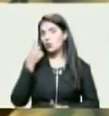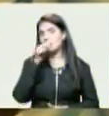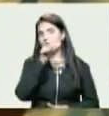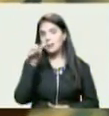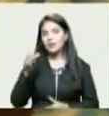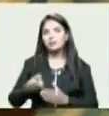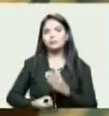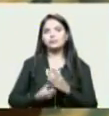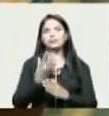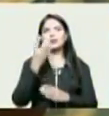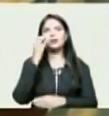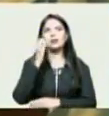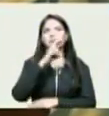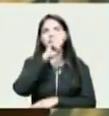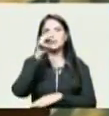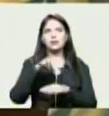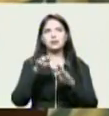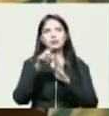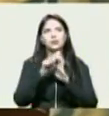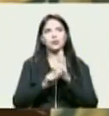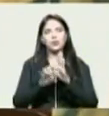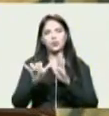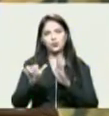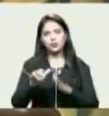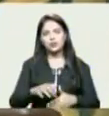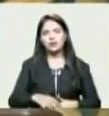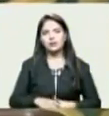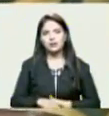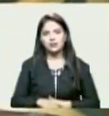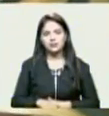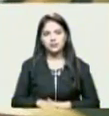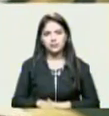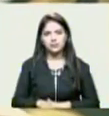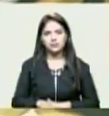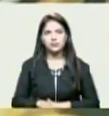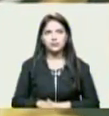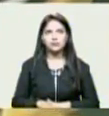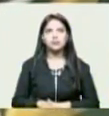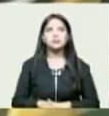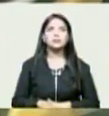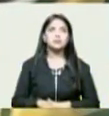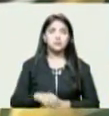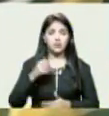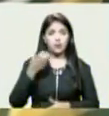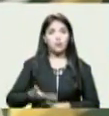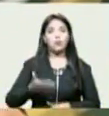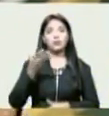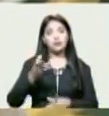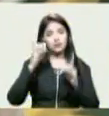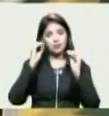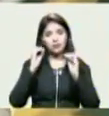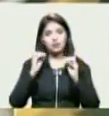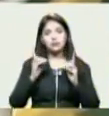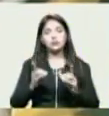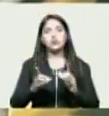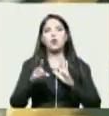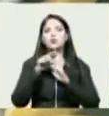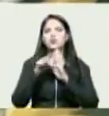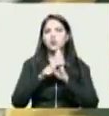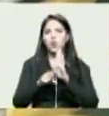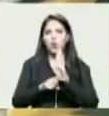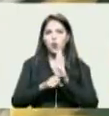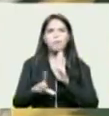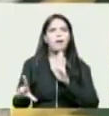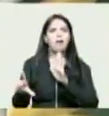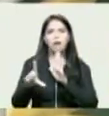haberse instalado la Asamblea Nacional Constituyente, de las relevantes decisiones, las normas jurídicas,